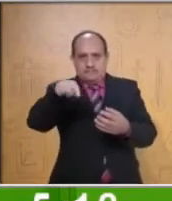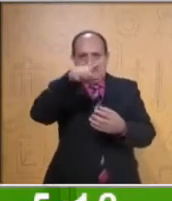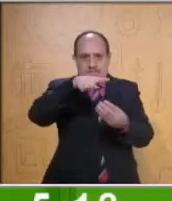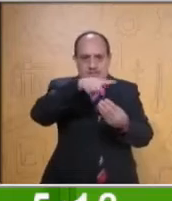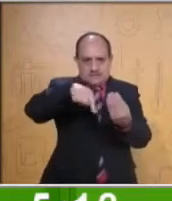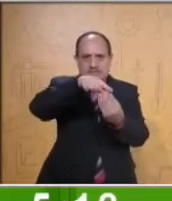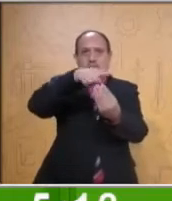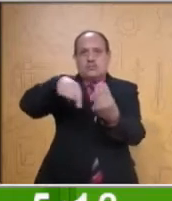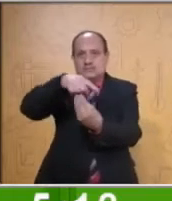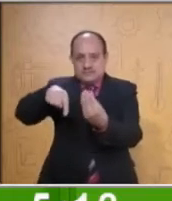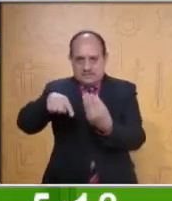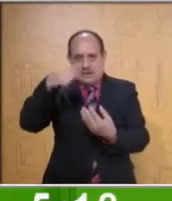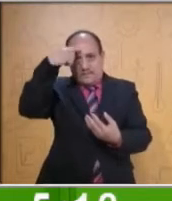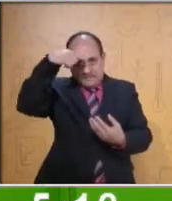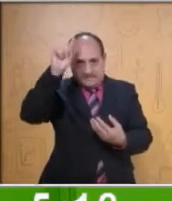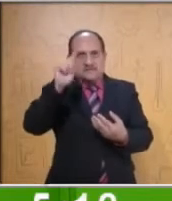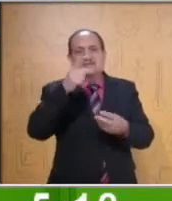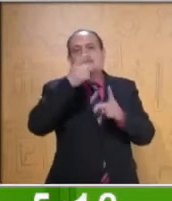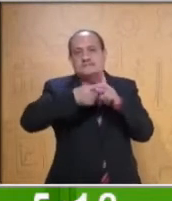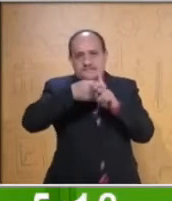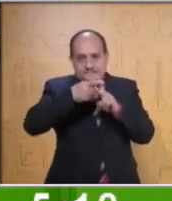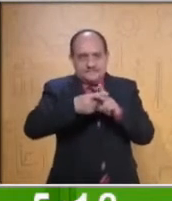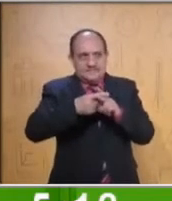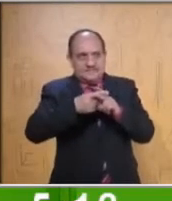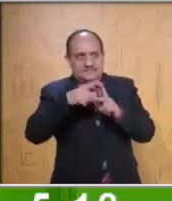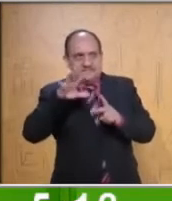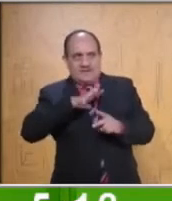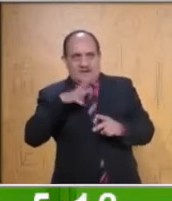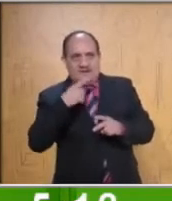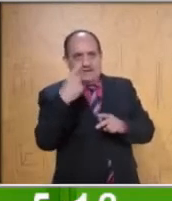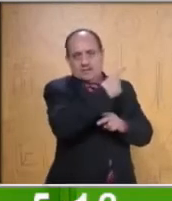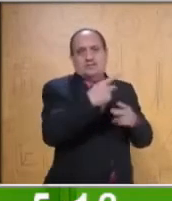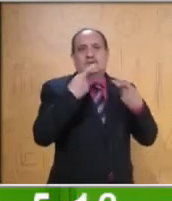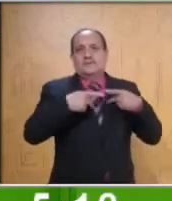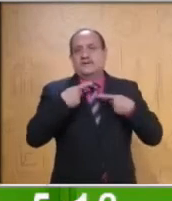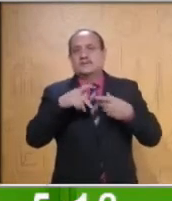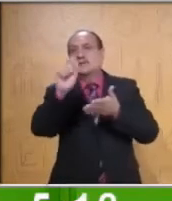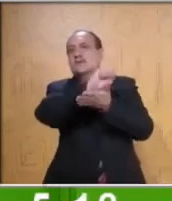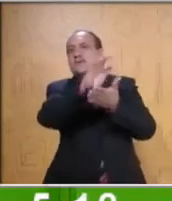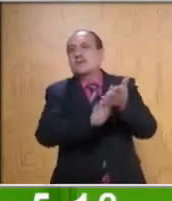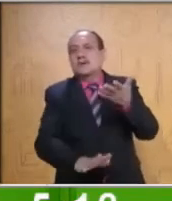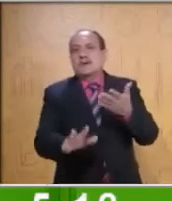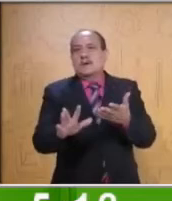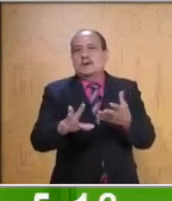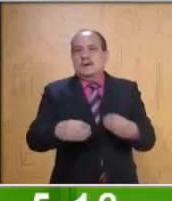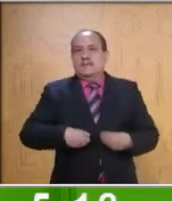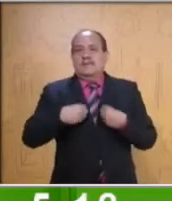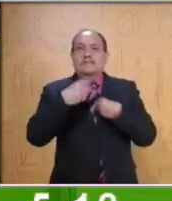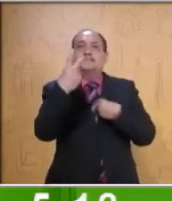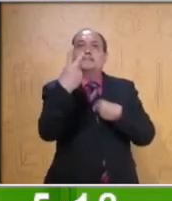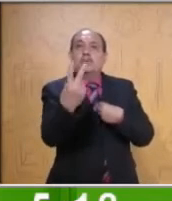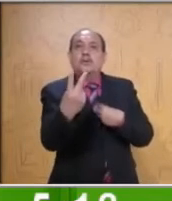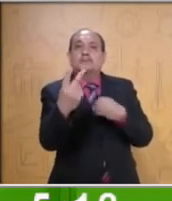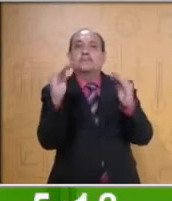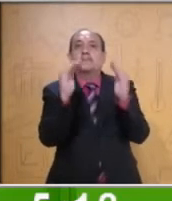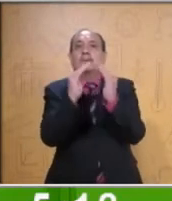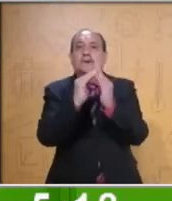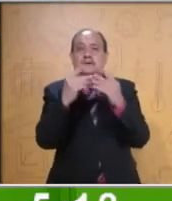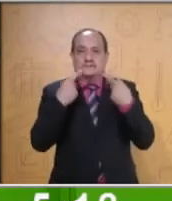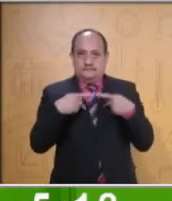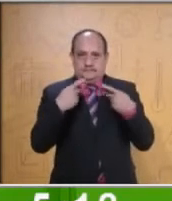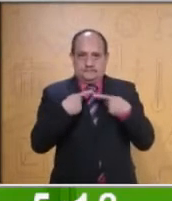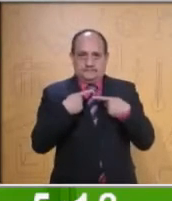fácil. Entonces, yo voy a considerar que aquí hay una persona que indicó que nada más viven 2 personas en su casa. Y